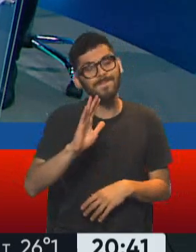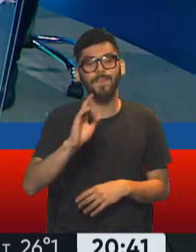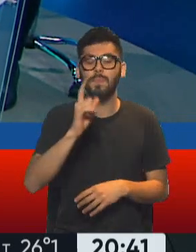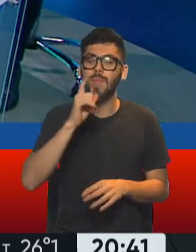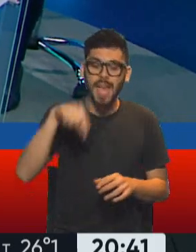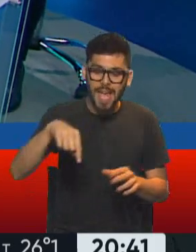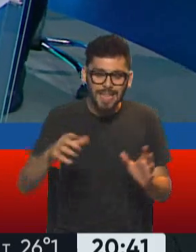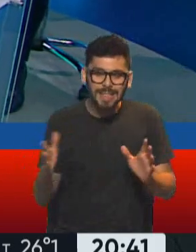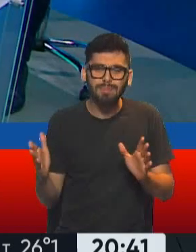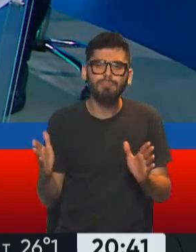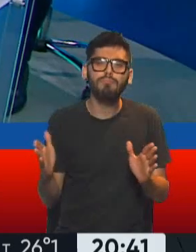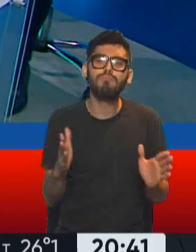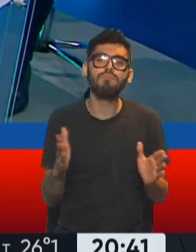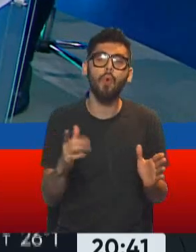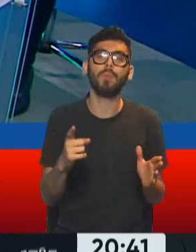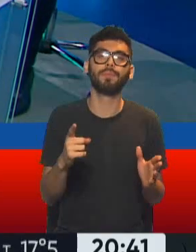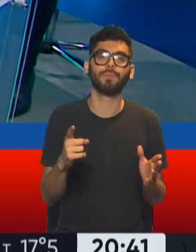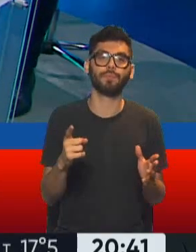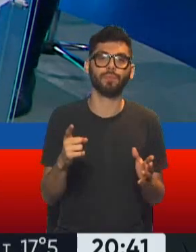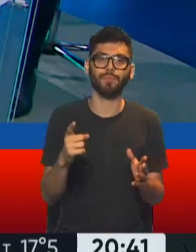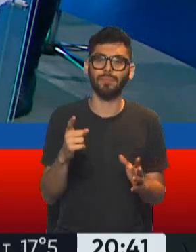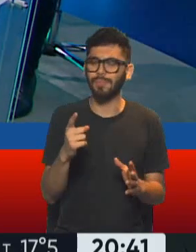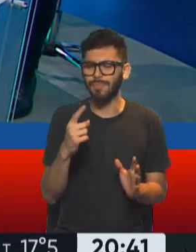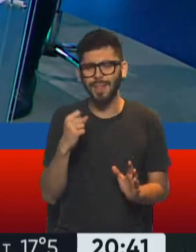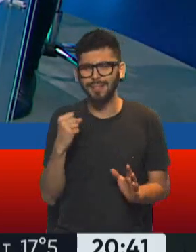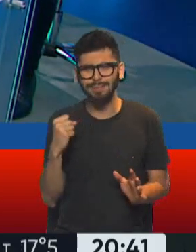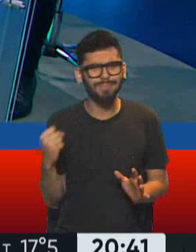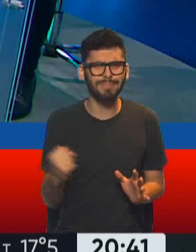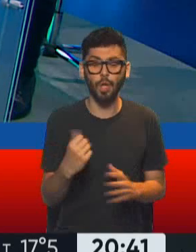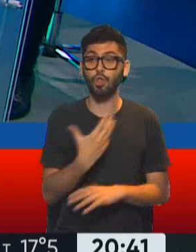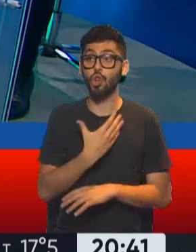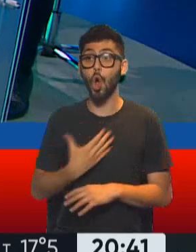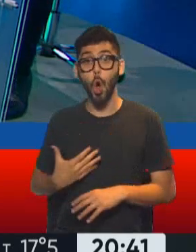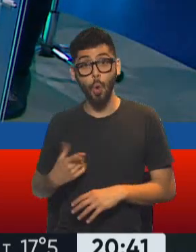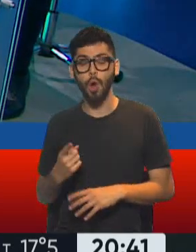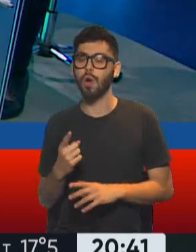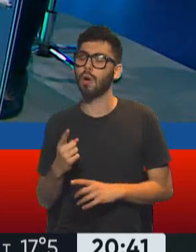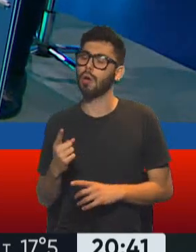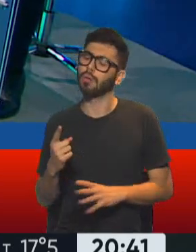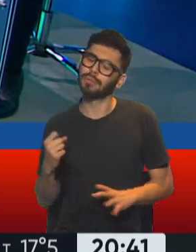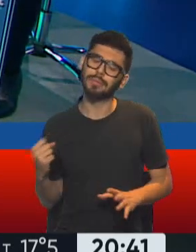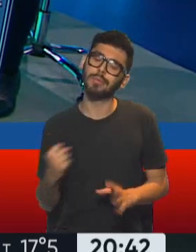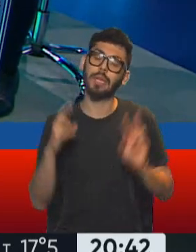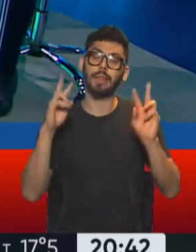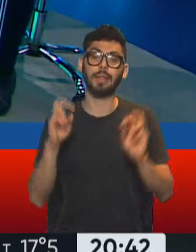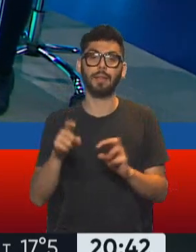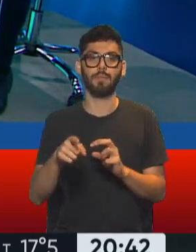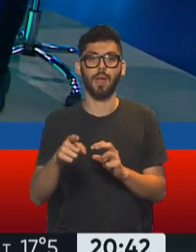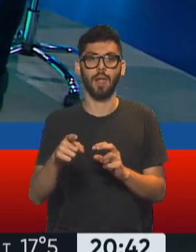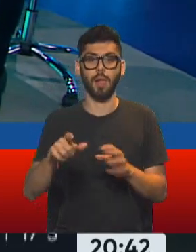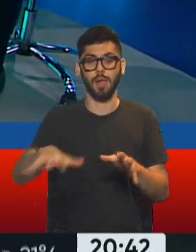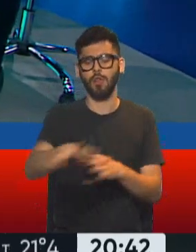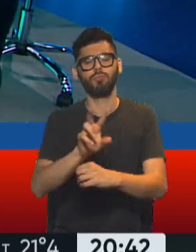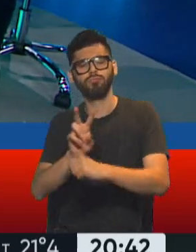momento la posición más importante que tomó el gobierno respecto a la protección de la